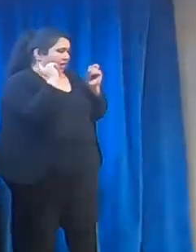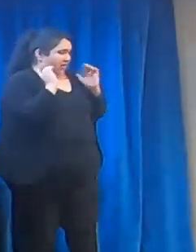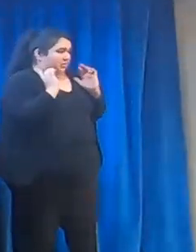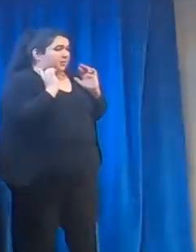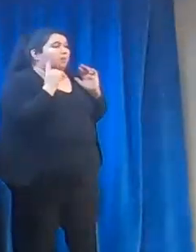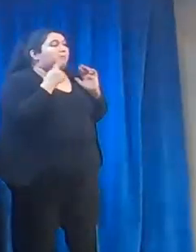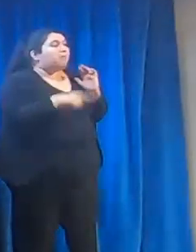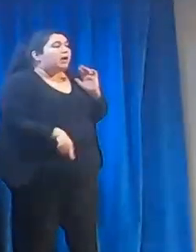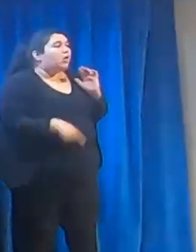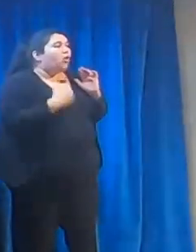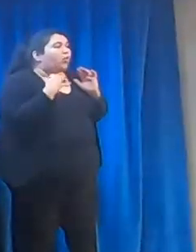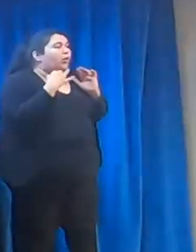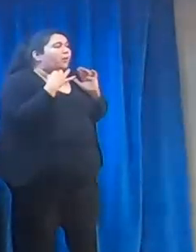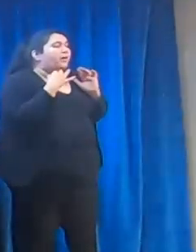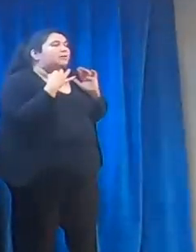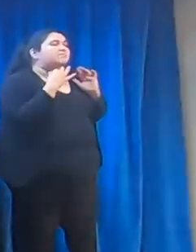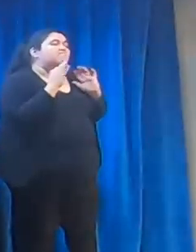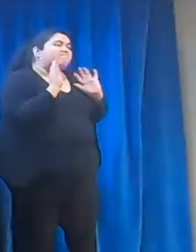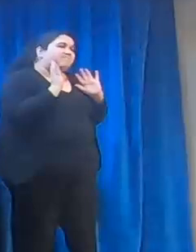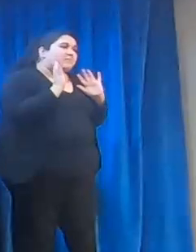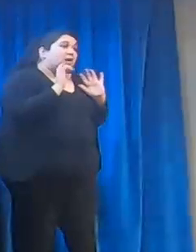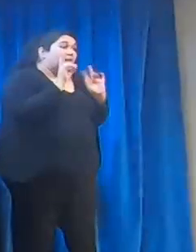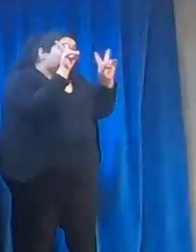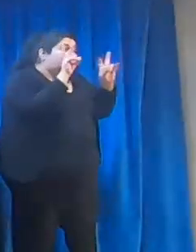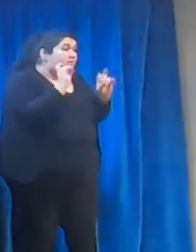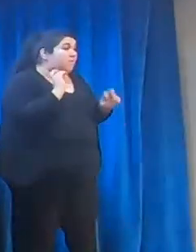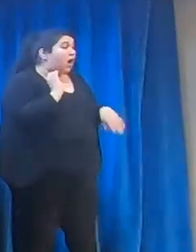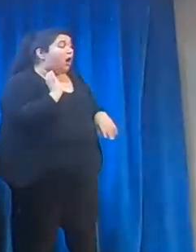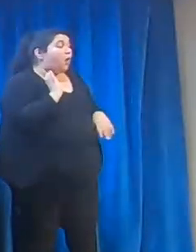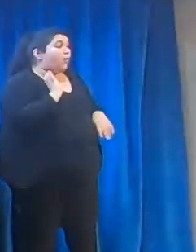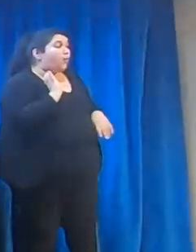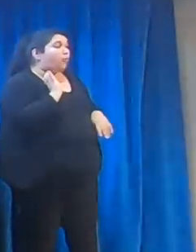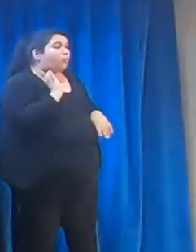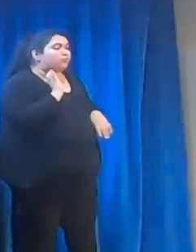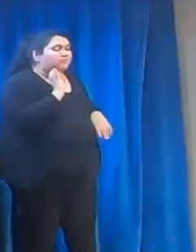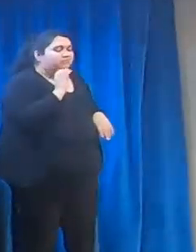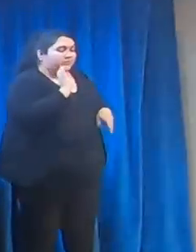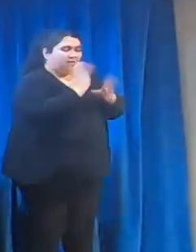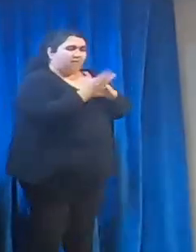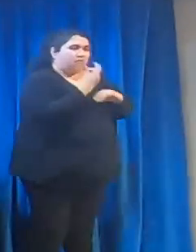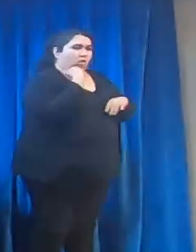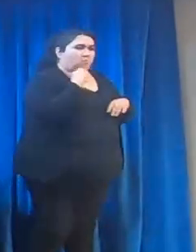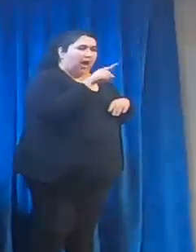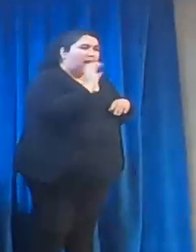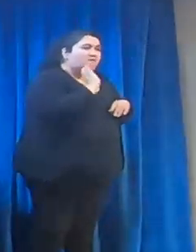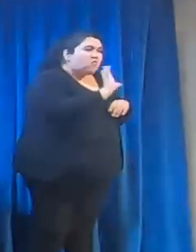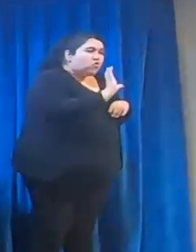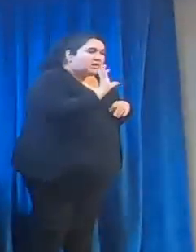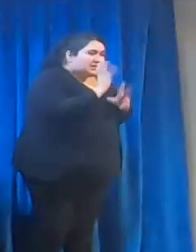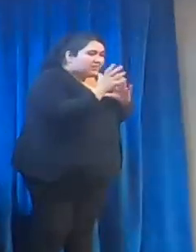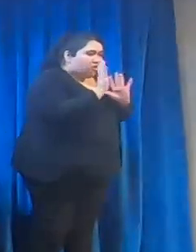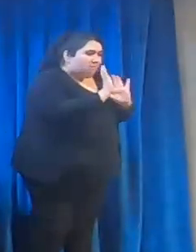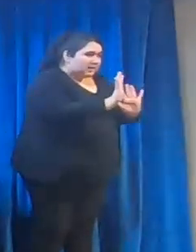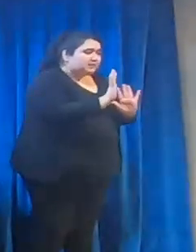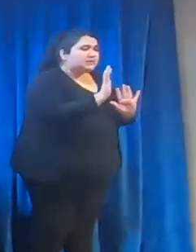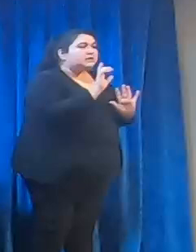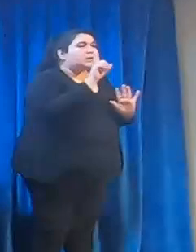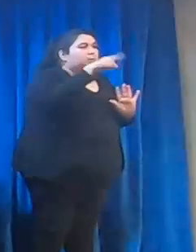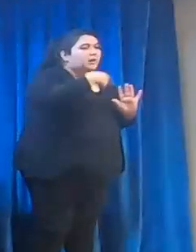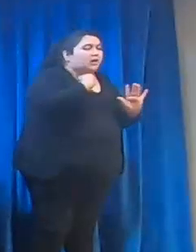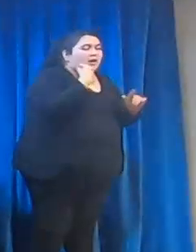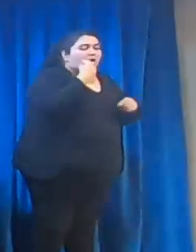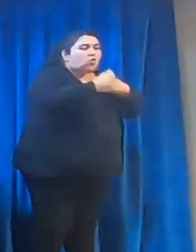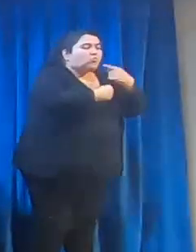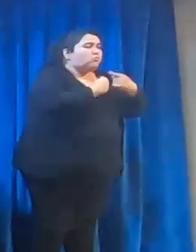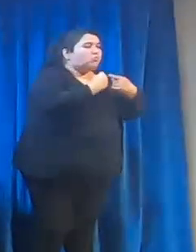asimetría tiene que existir, ¿no? El tema del bullying es que un vínculo simétrico se transforma en asimétrico y que esa asimetría se construye